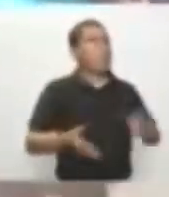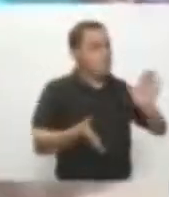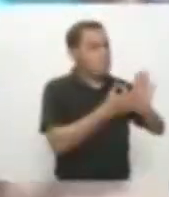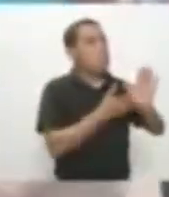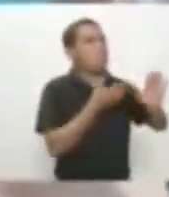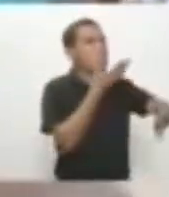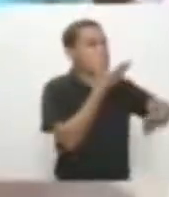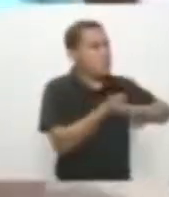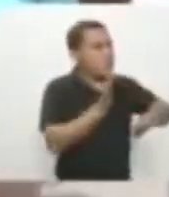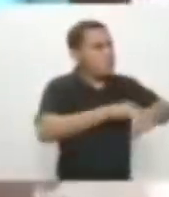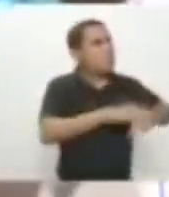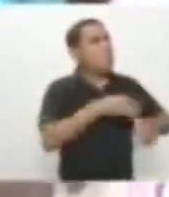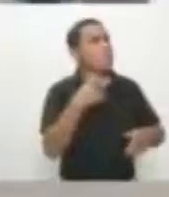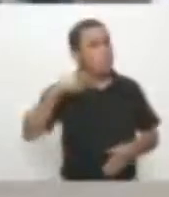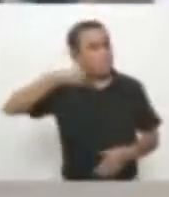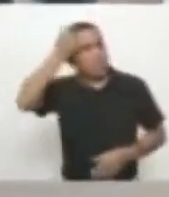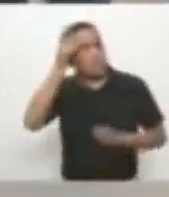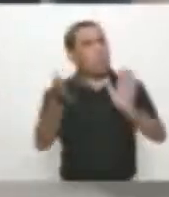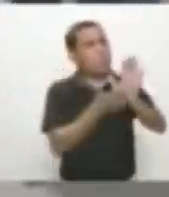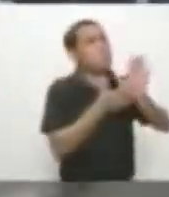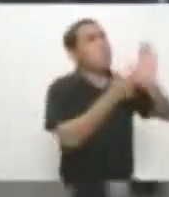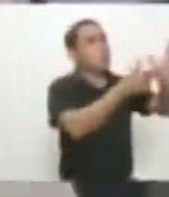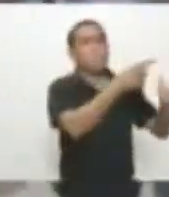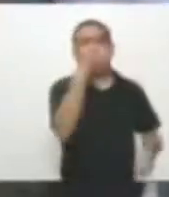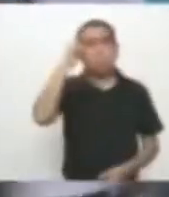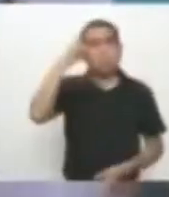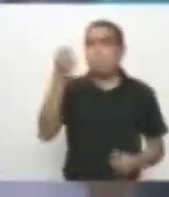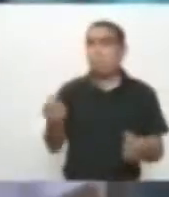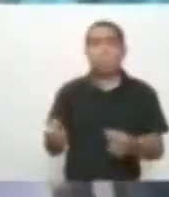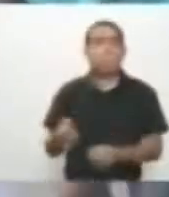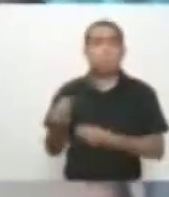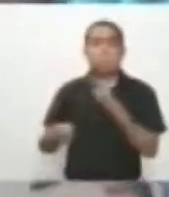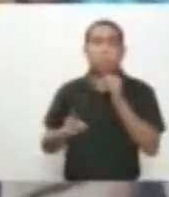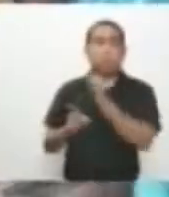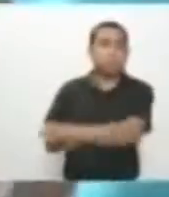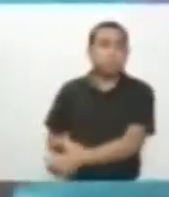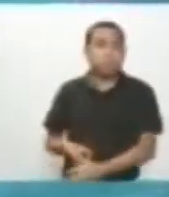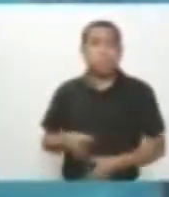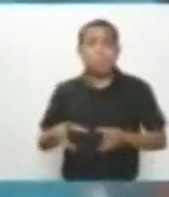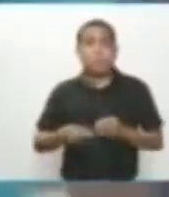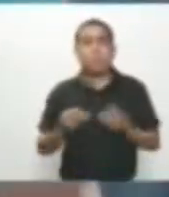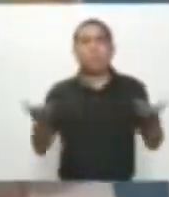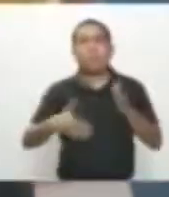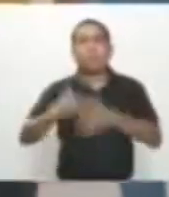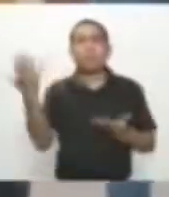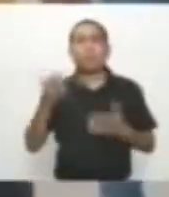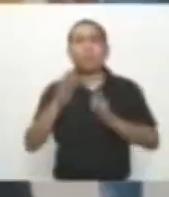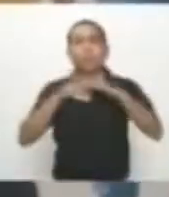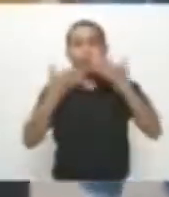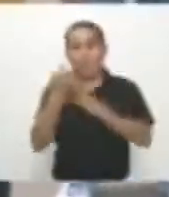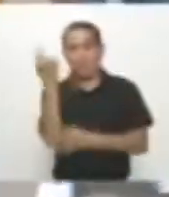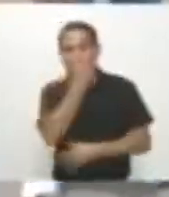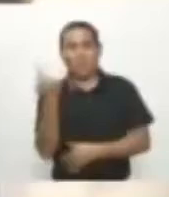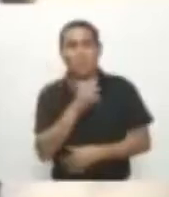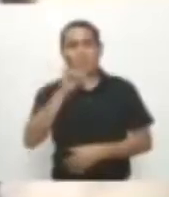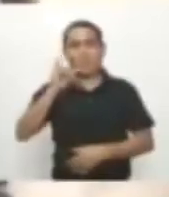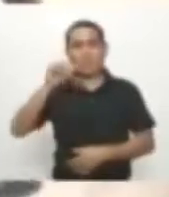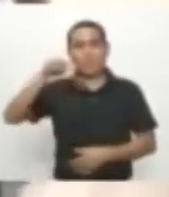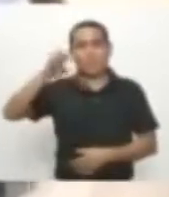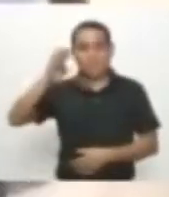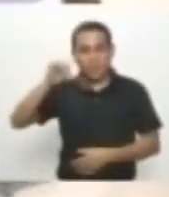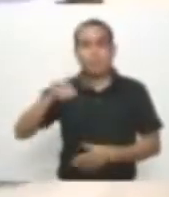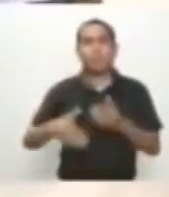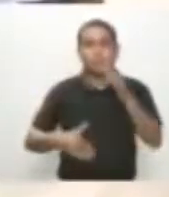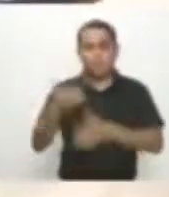los docentes. Aquí se cumplió una marcha que partió desde el colegio INEN en la calle 30 en la ciudad de